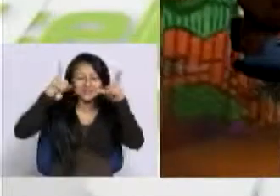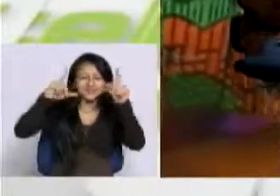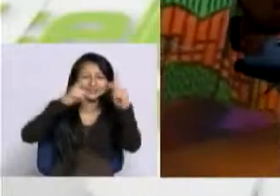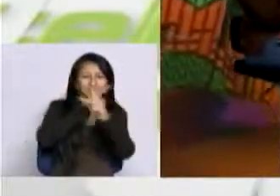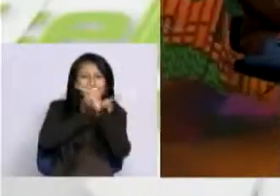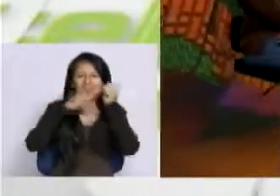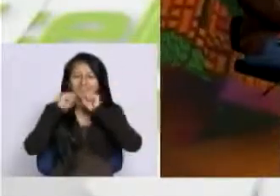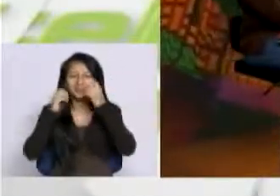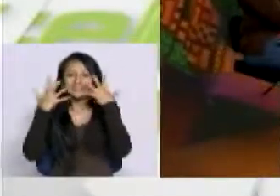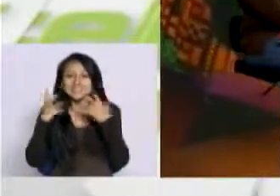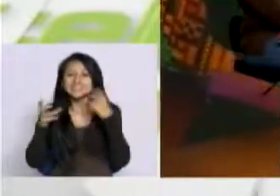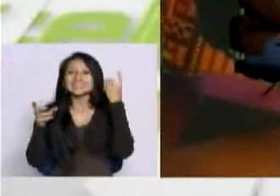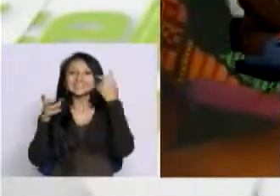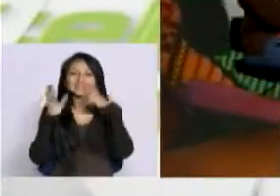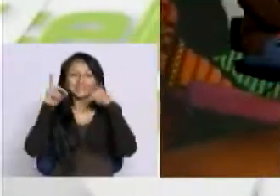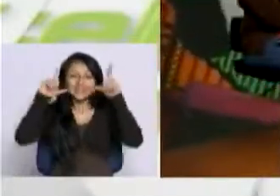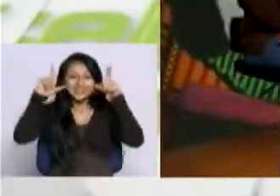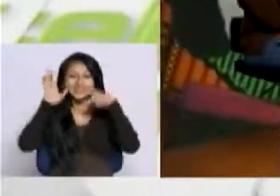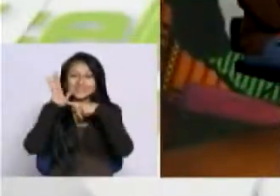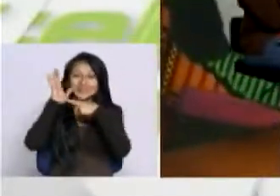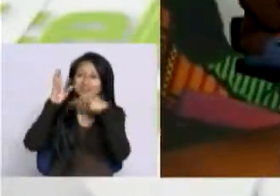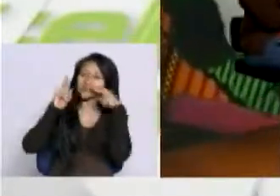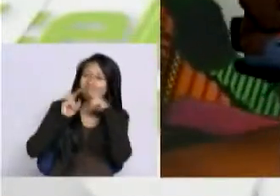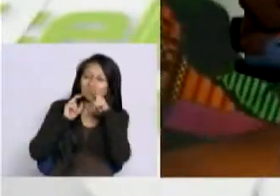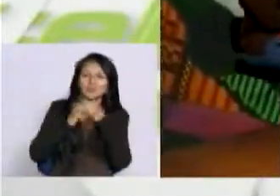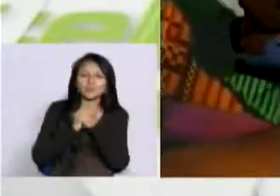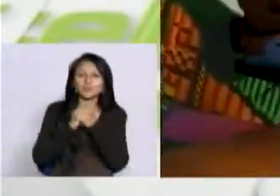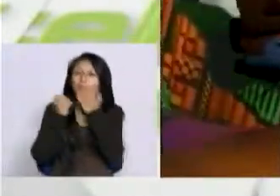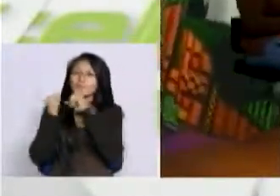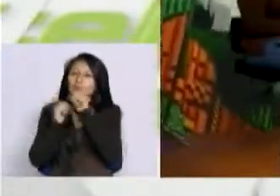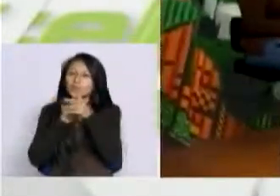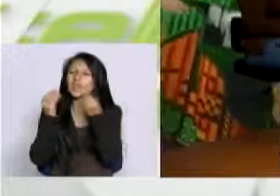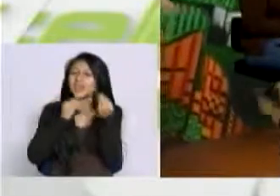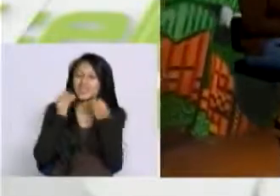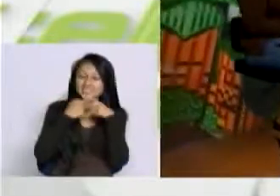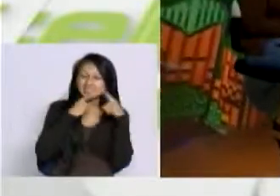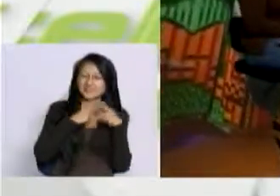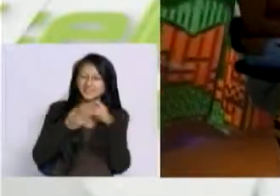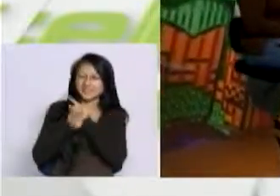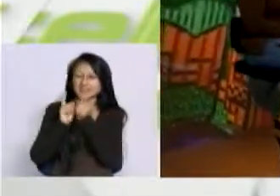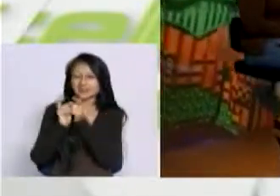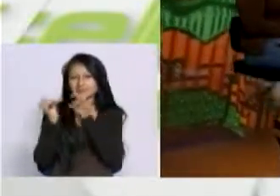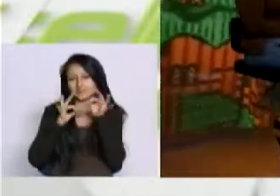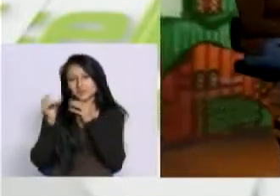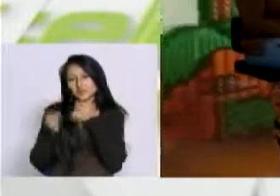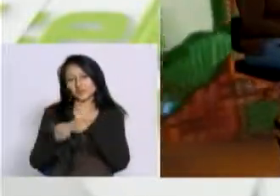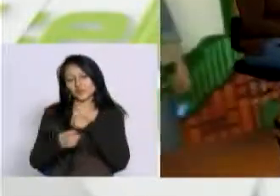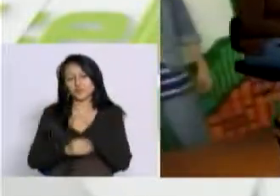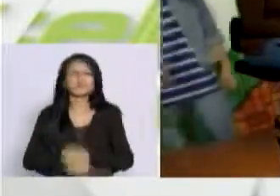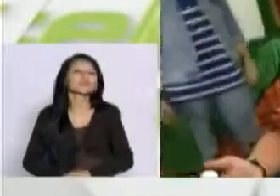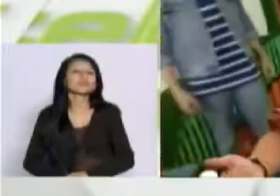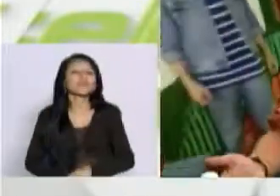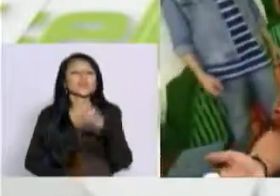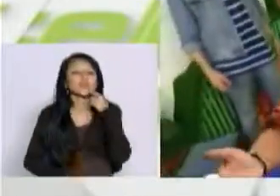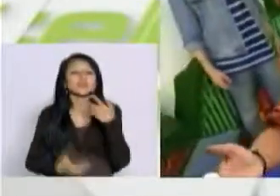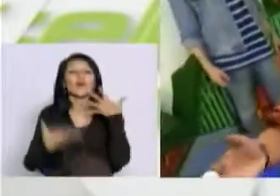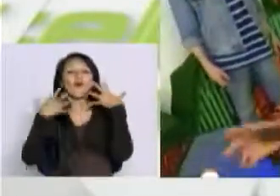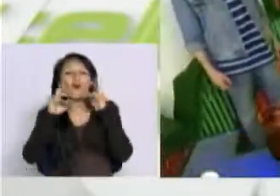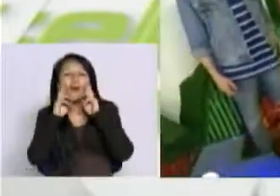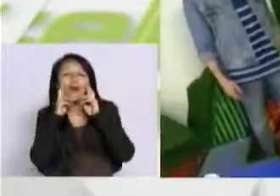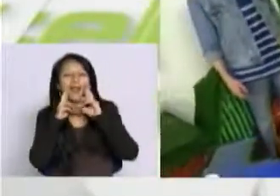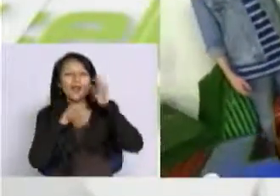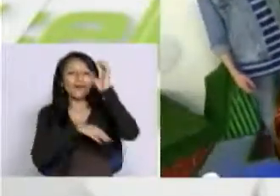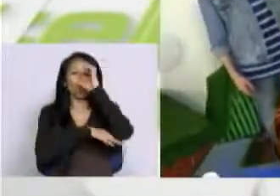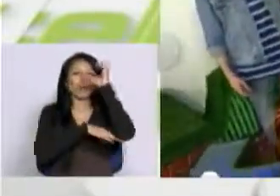programa. ¿Cómo lo pueden hacer y qué notas específicas son las que ellos deben mandar al programa? Bueno, sería muy chévere que fuera por todo el país. Lo que queremos